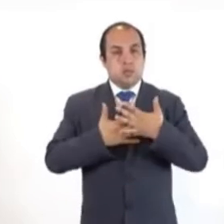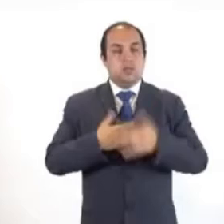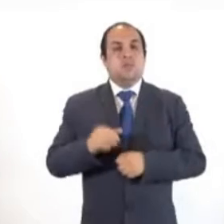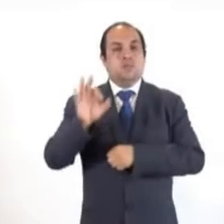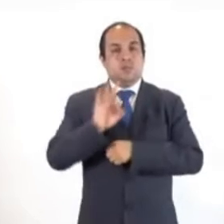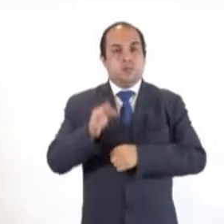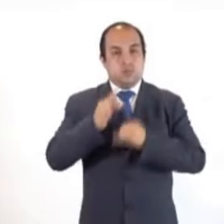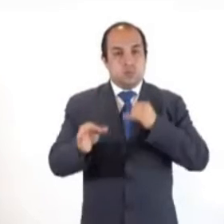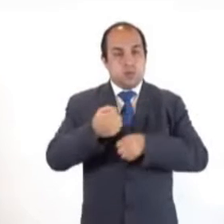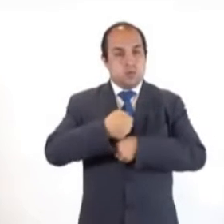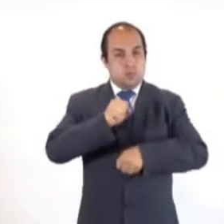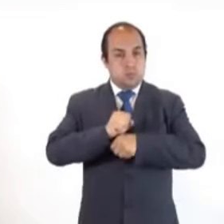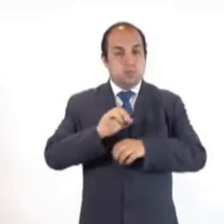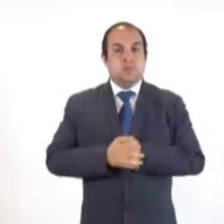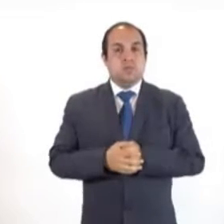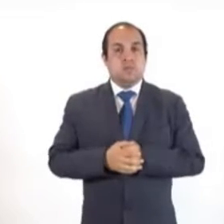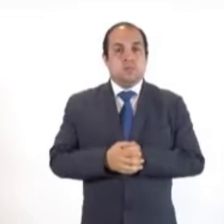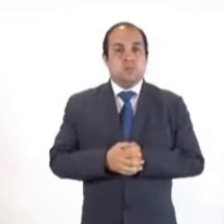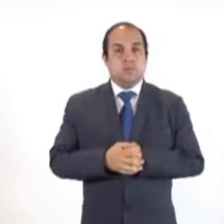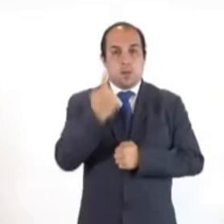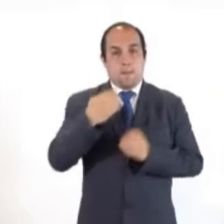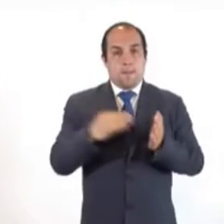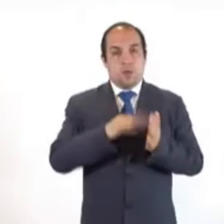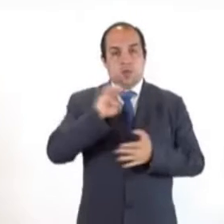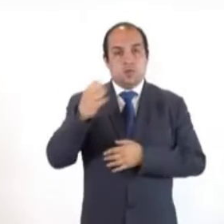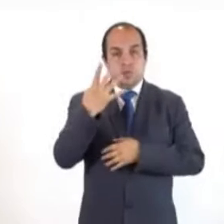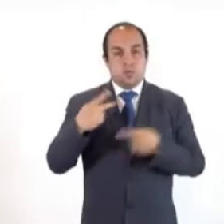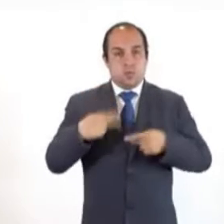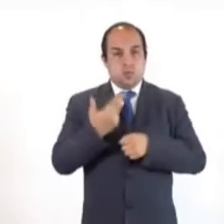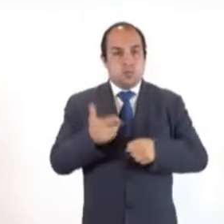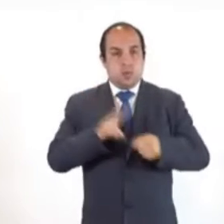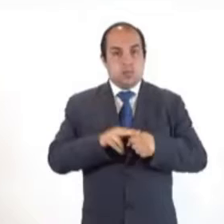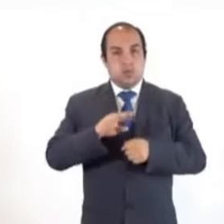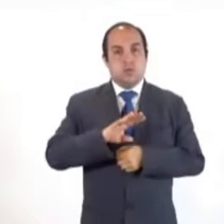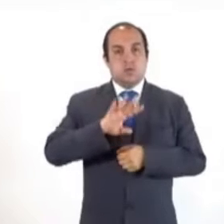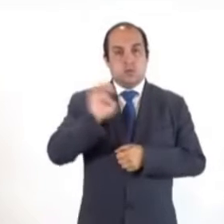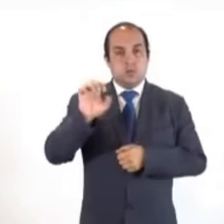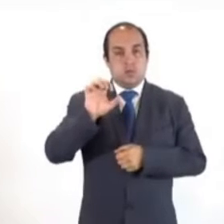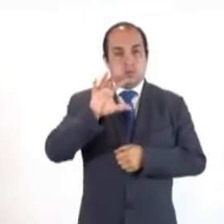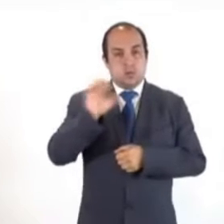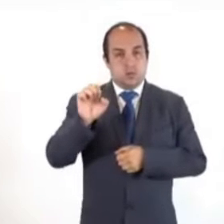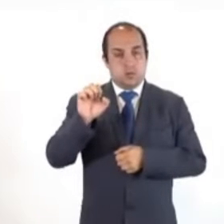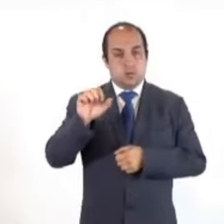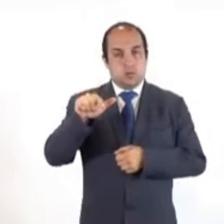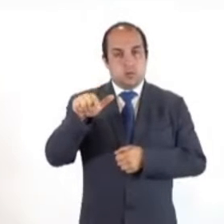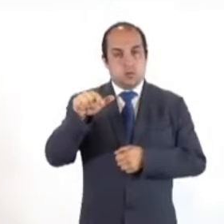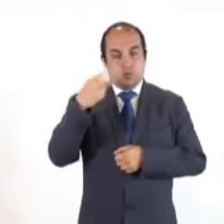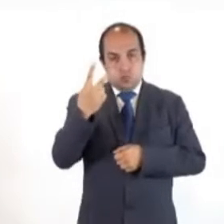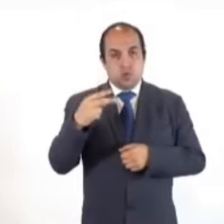semana, y de estas 1,404 personas hospitalizadas en la Ciudad de México, 512 requieren